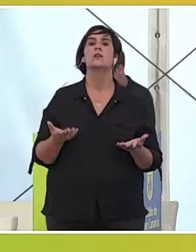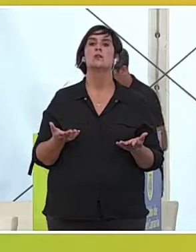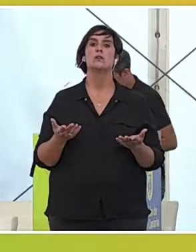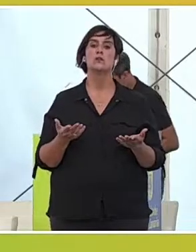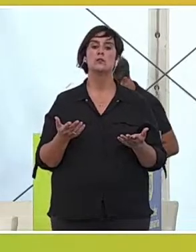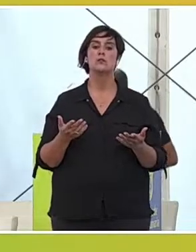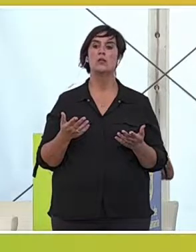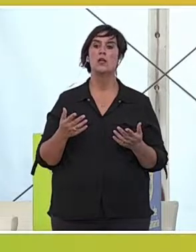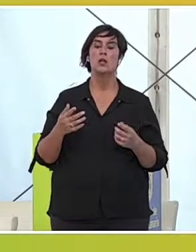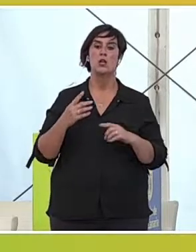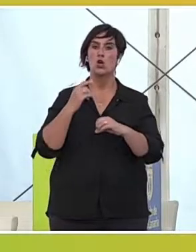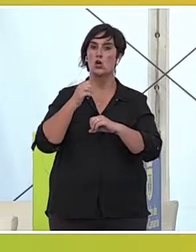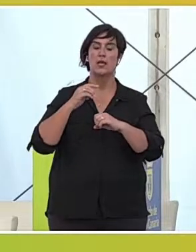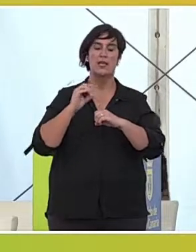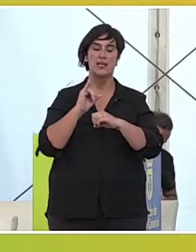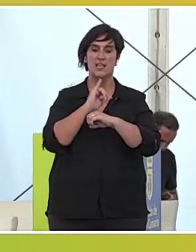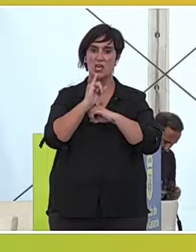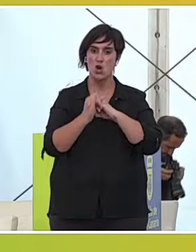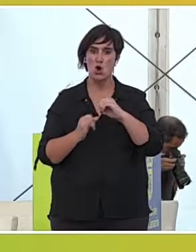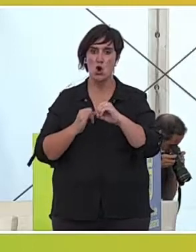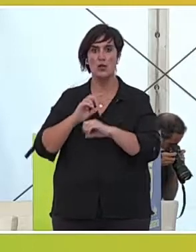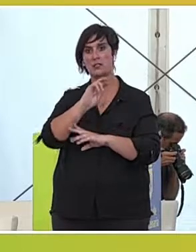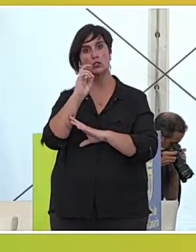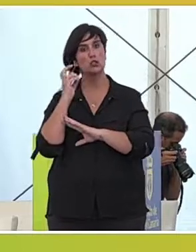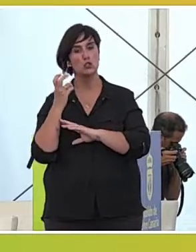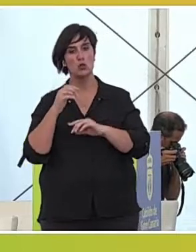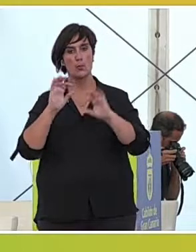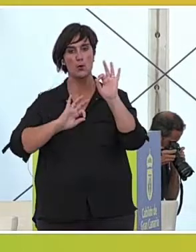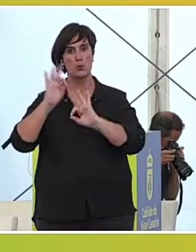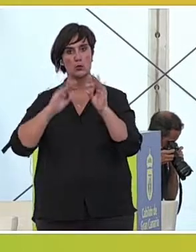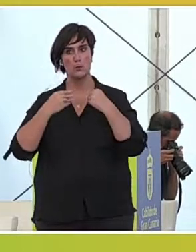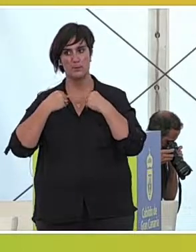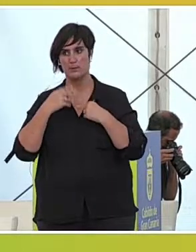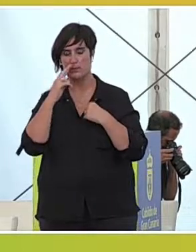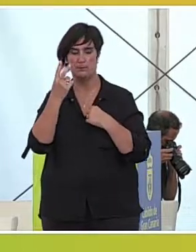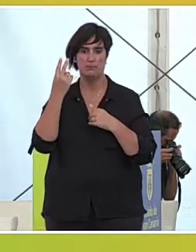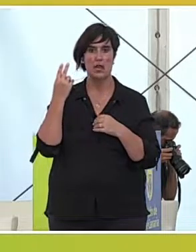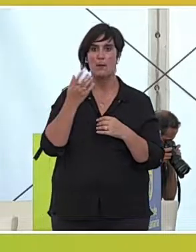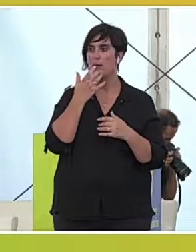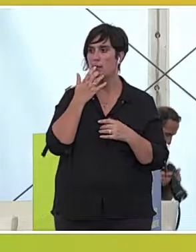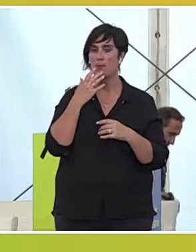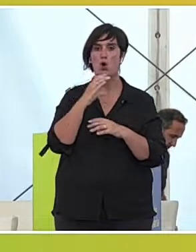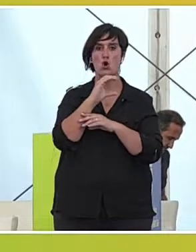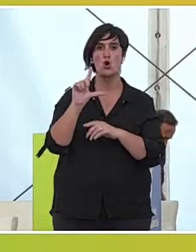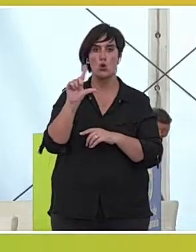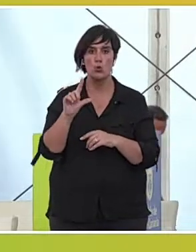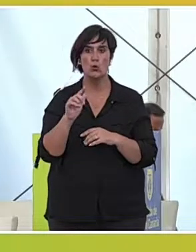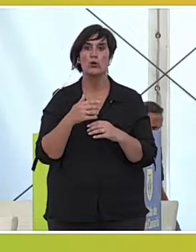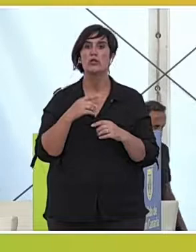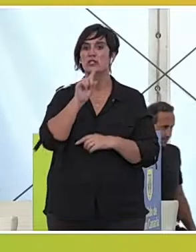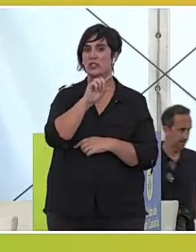los iones están en la misma proporción. Si miramos cualquiera de ellos, no sé, tema de cloruros de